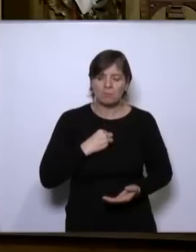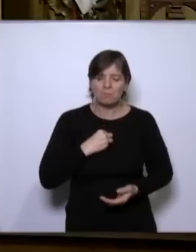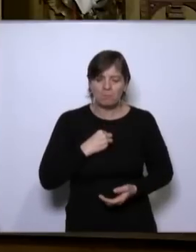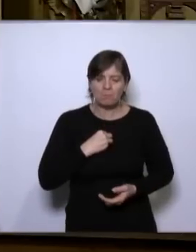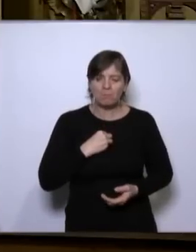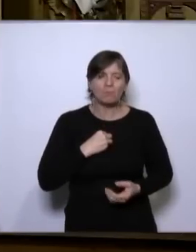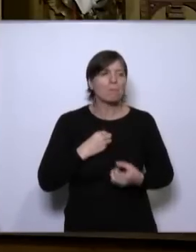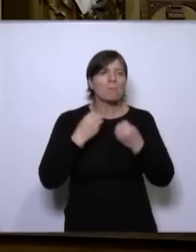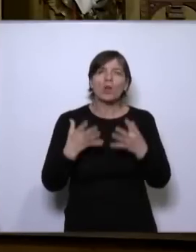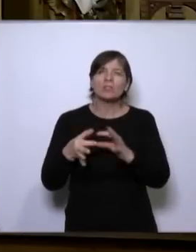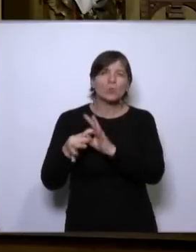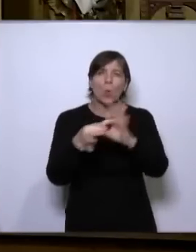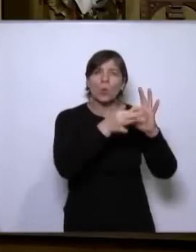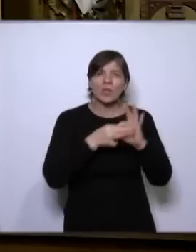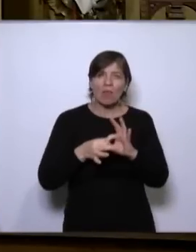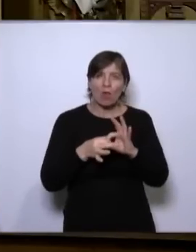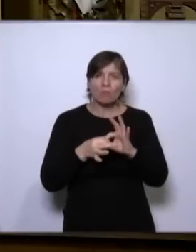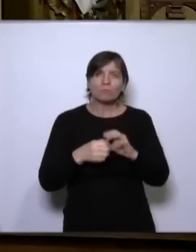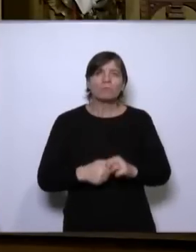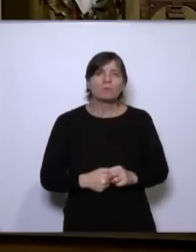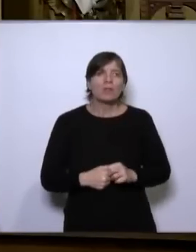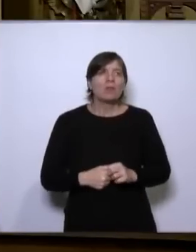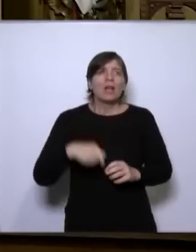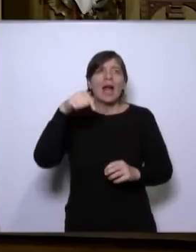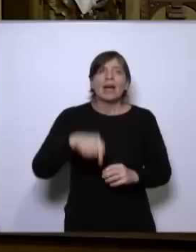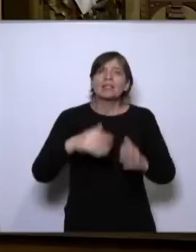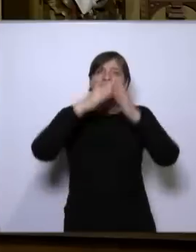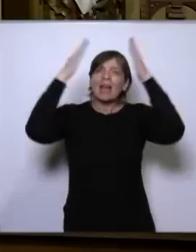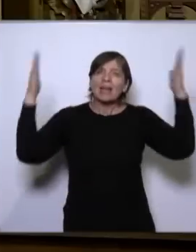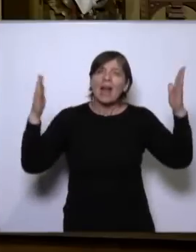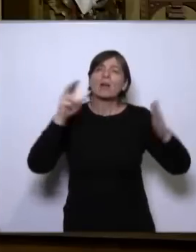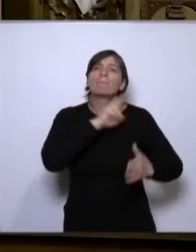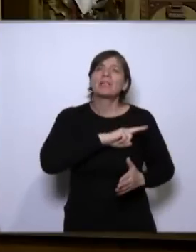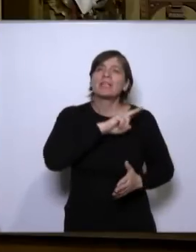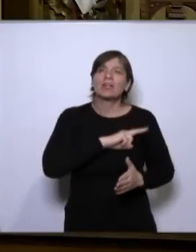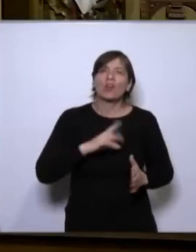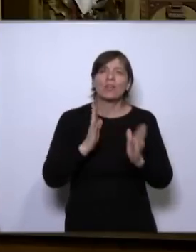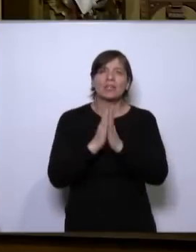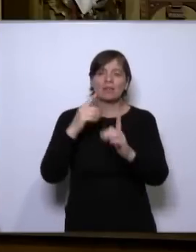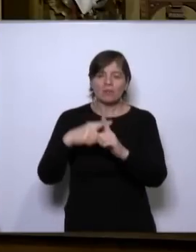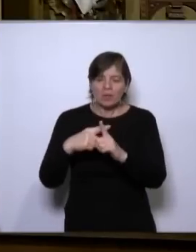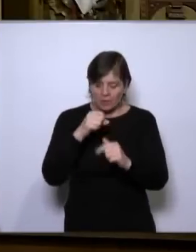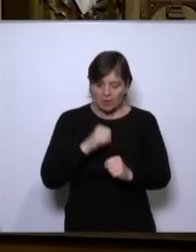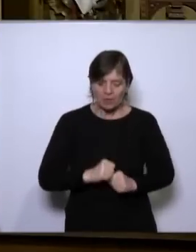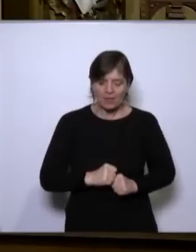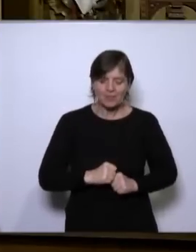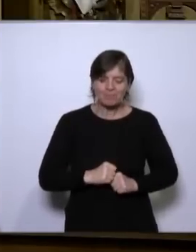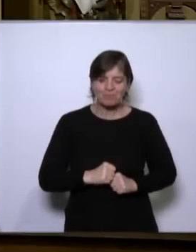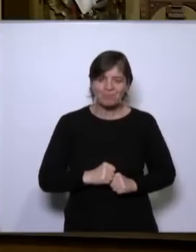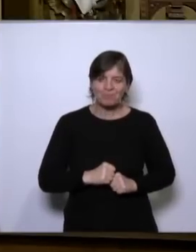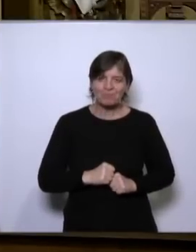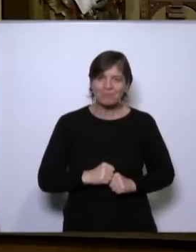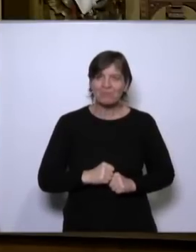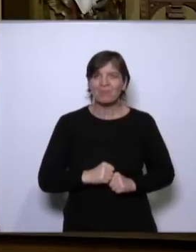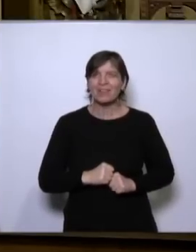Por eso lo hemos unido tan íntimamente a este gran misterio de la Iglesia, que es la solemnidad de la Santísima Trinidad.